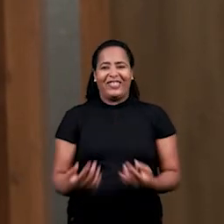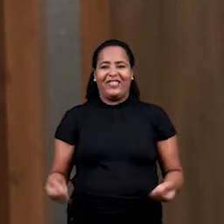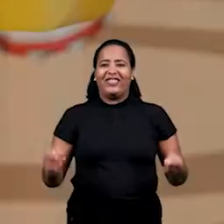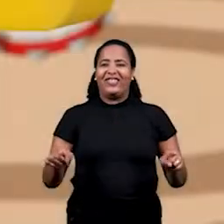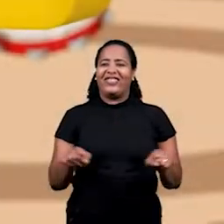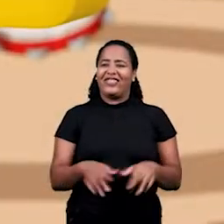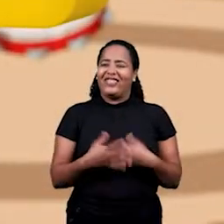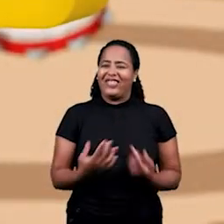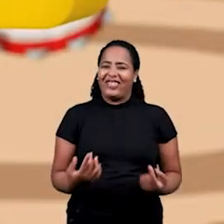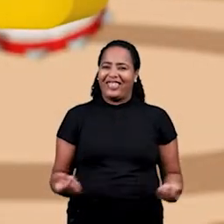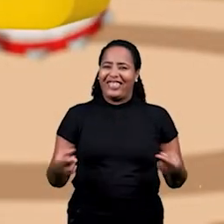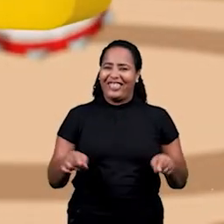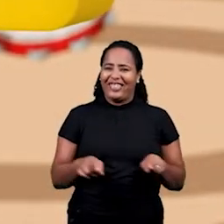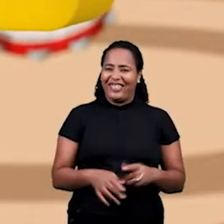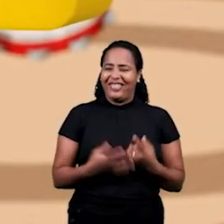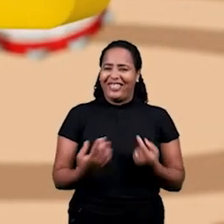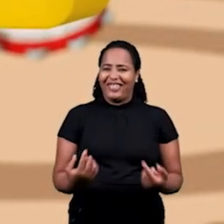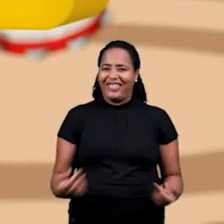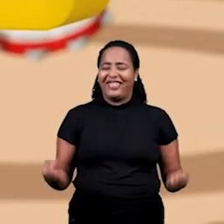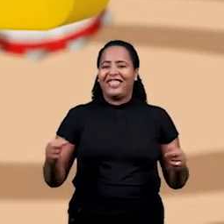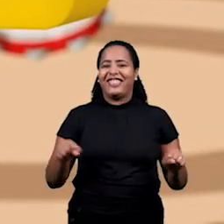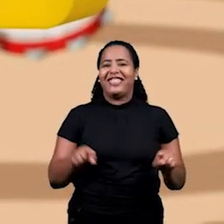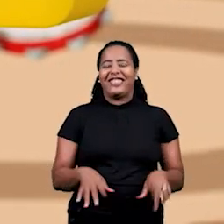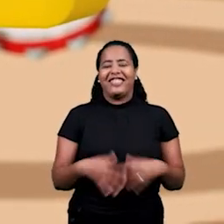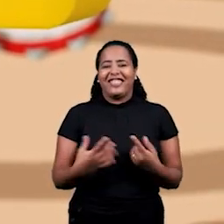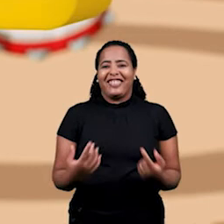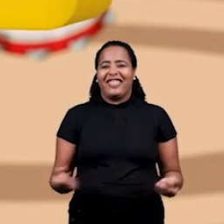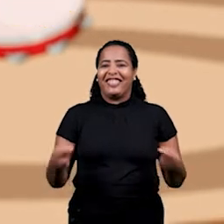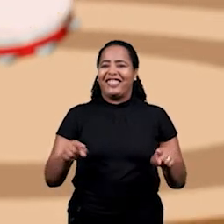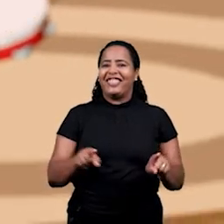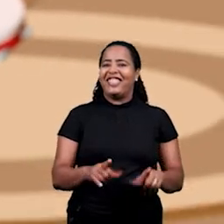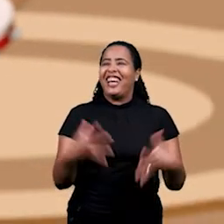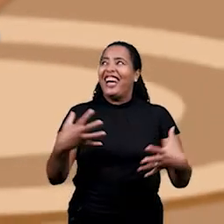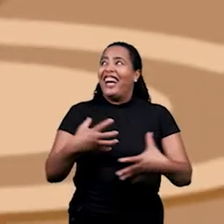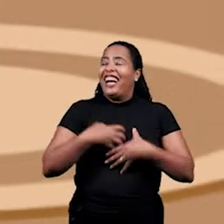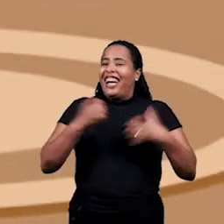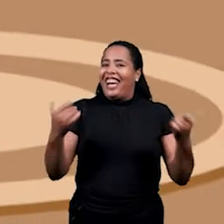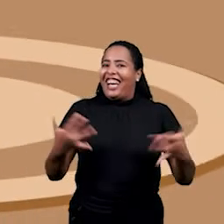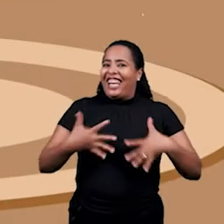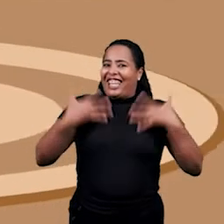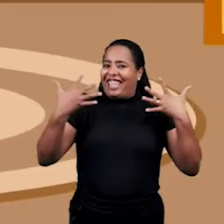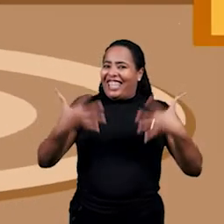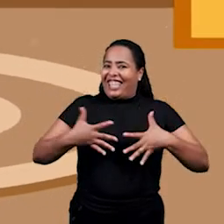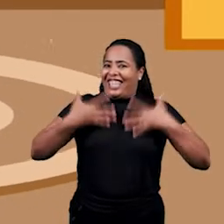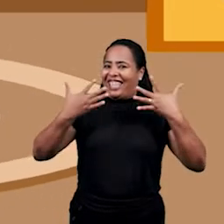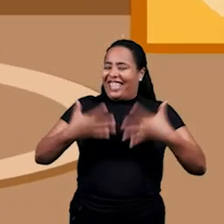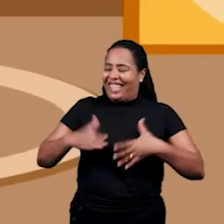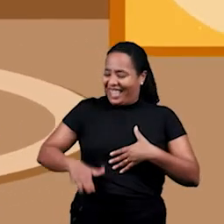Amén.